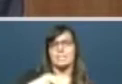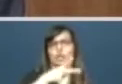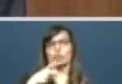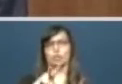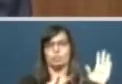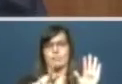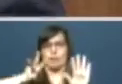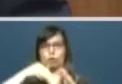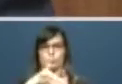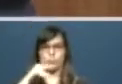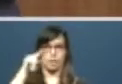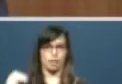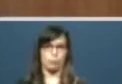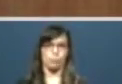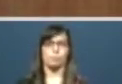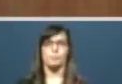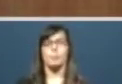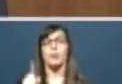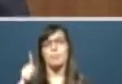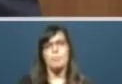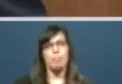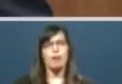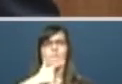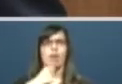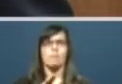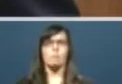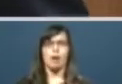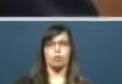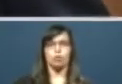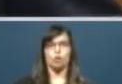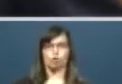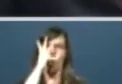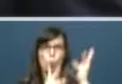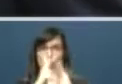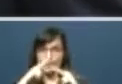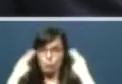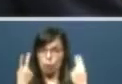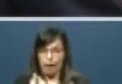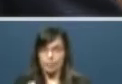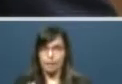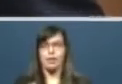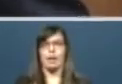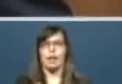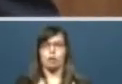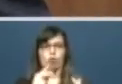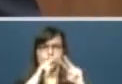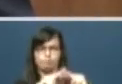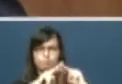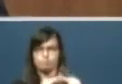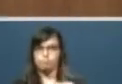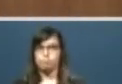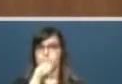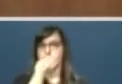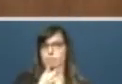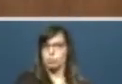de euros también nos ha permitido mantener una buena calificación de nuestras cuentas públicas hoy con el mismo nivel que españa y